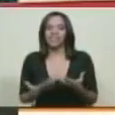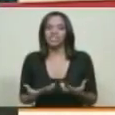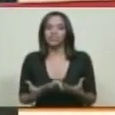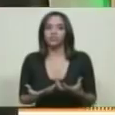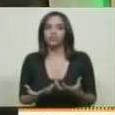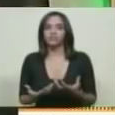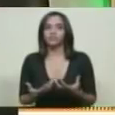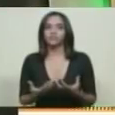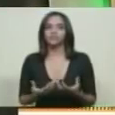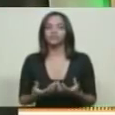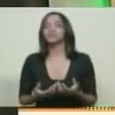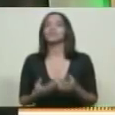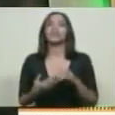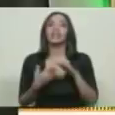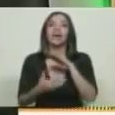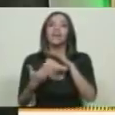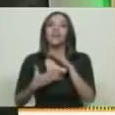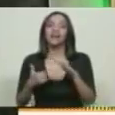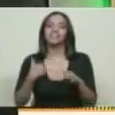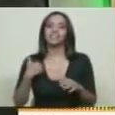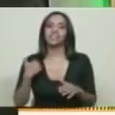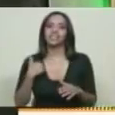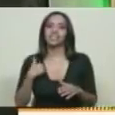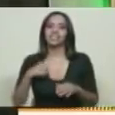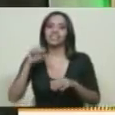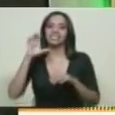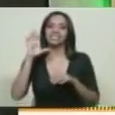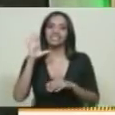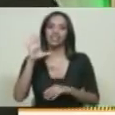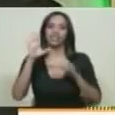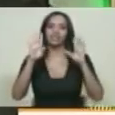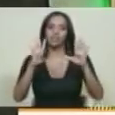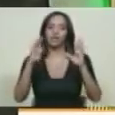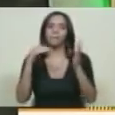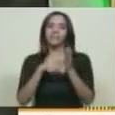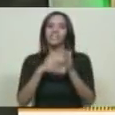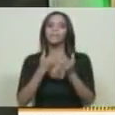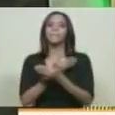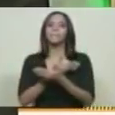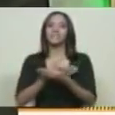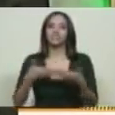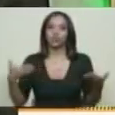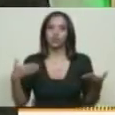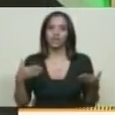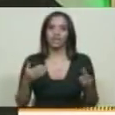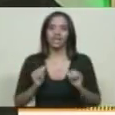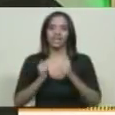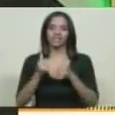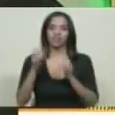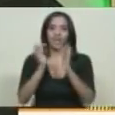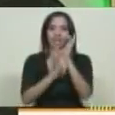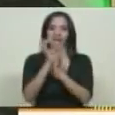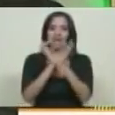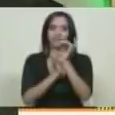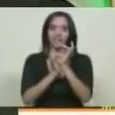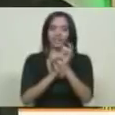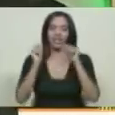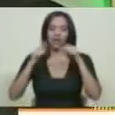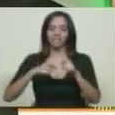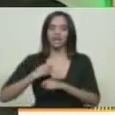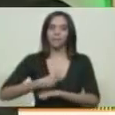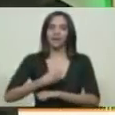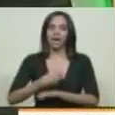Las reservas de Argentina eran 59.000 millones al inicio, en abril. Se han liquidado 25.000